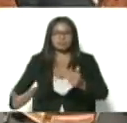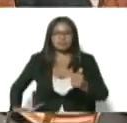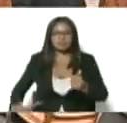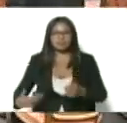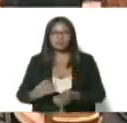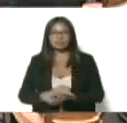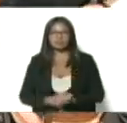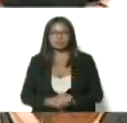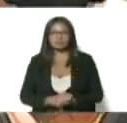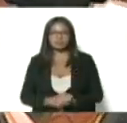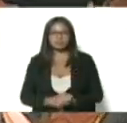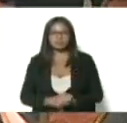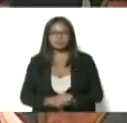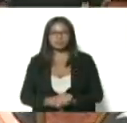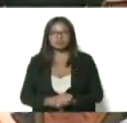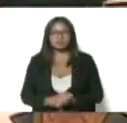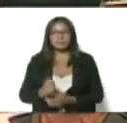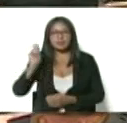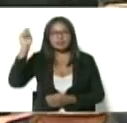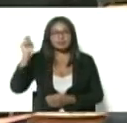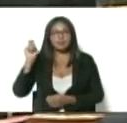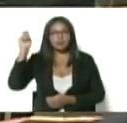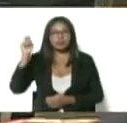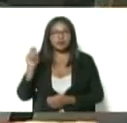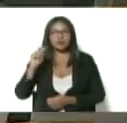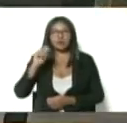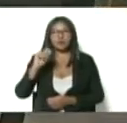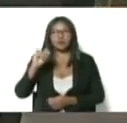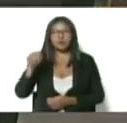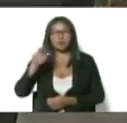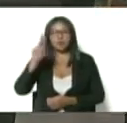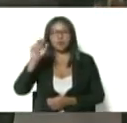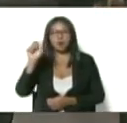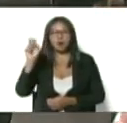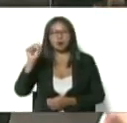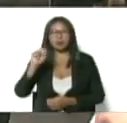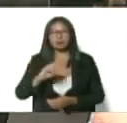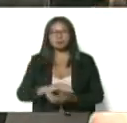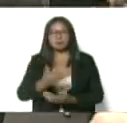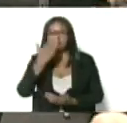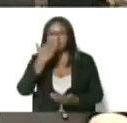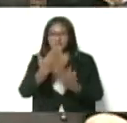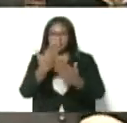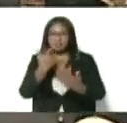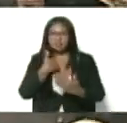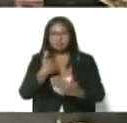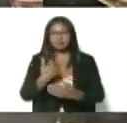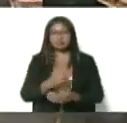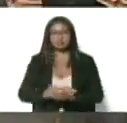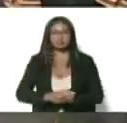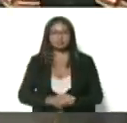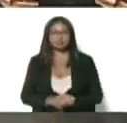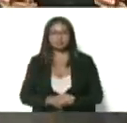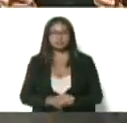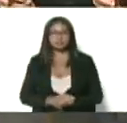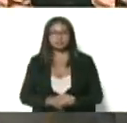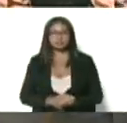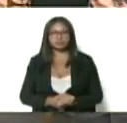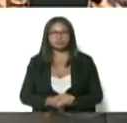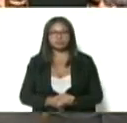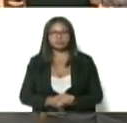y del diputado juan escalona aquí a mi el frente para